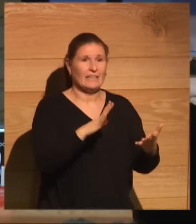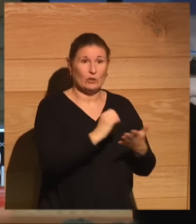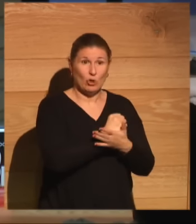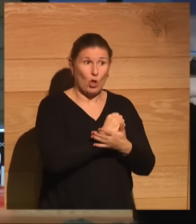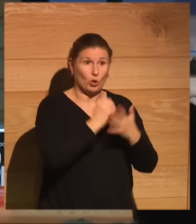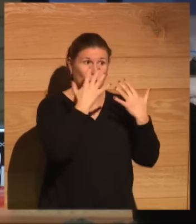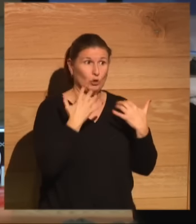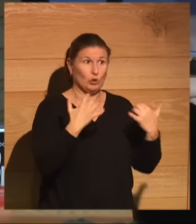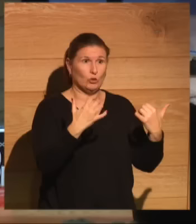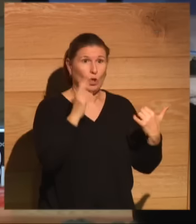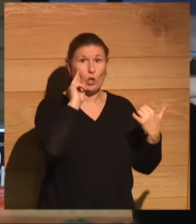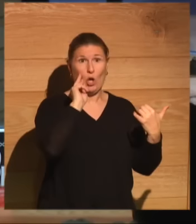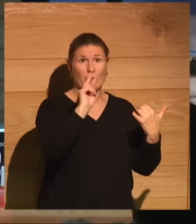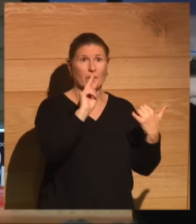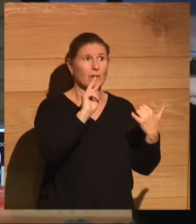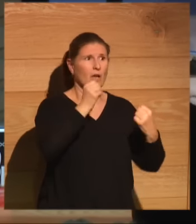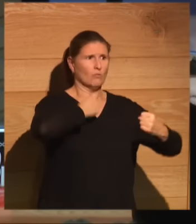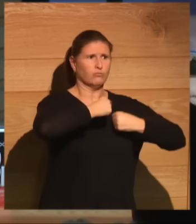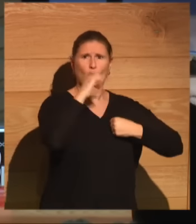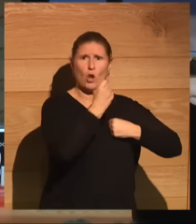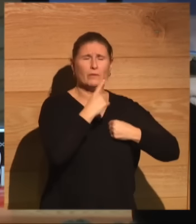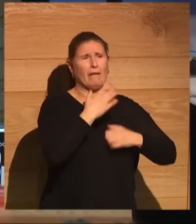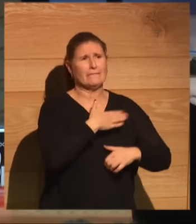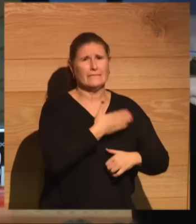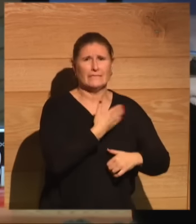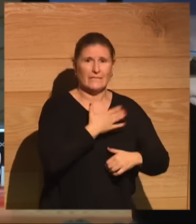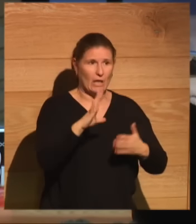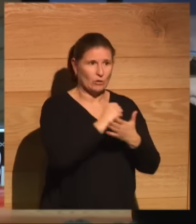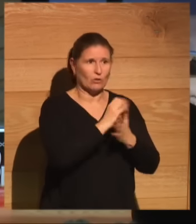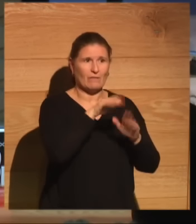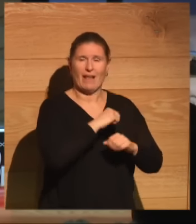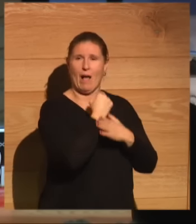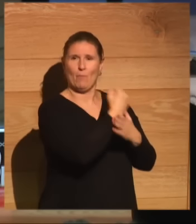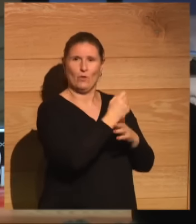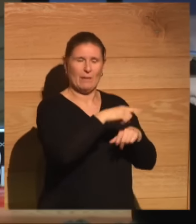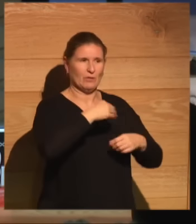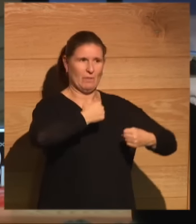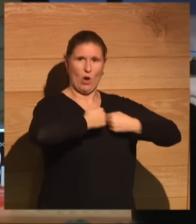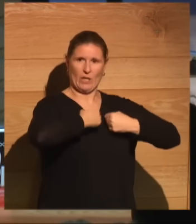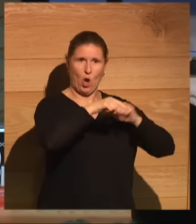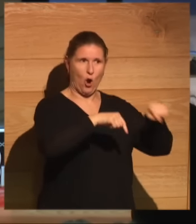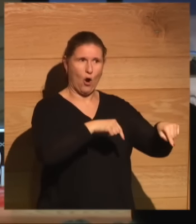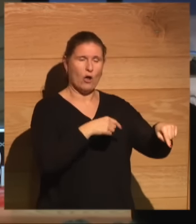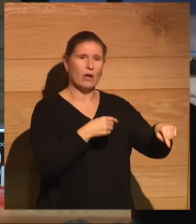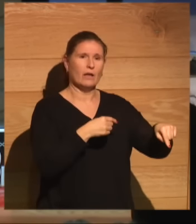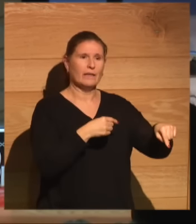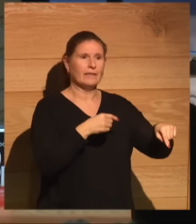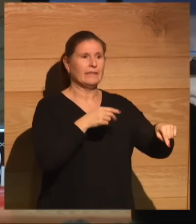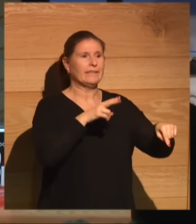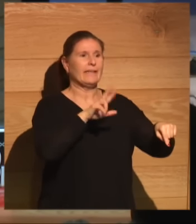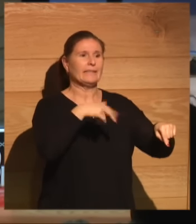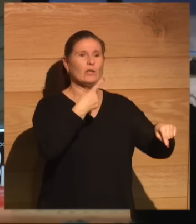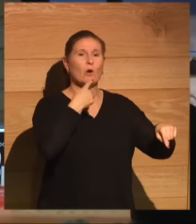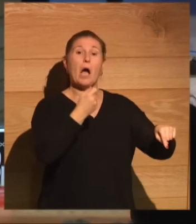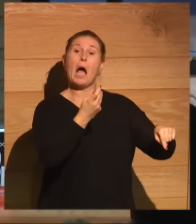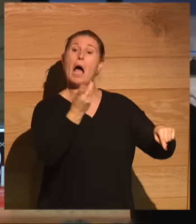todos pensamos, no matéis a King Kong, pobre King Kong, y todos vamos con King Kong. No es que haya una legión de